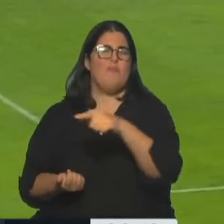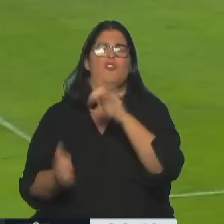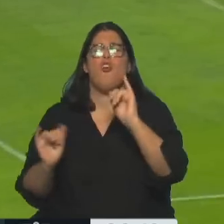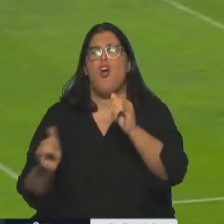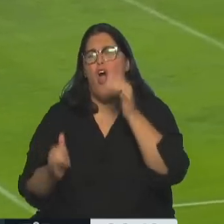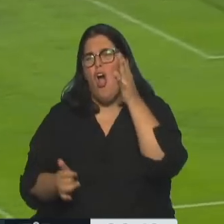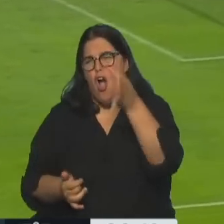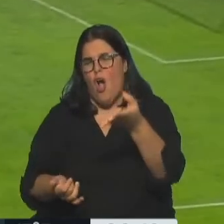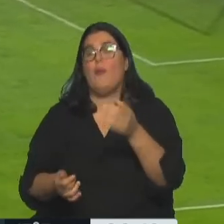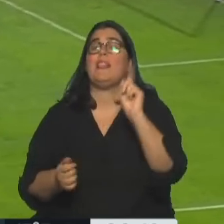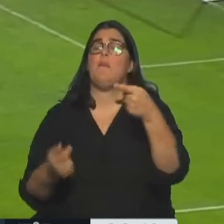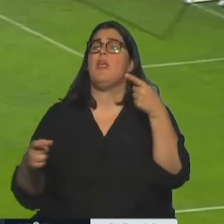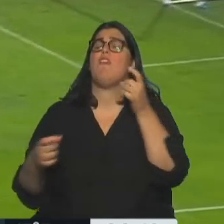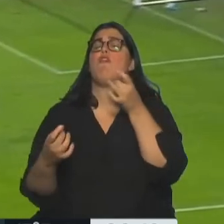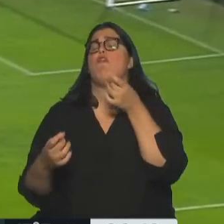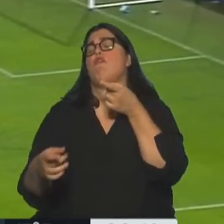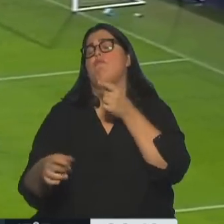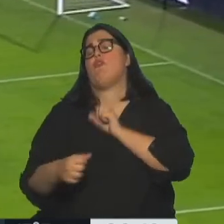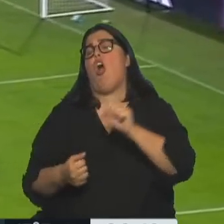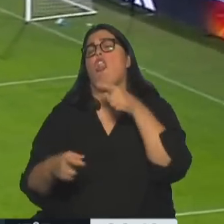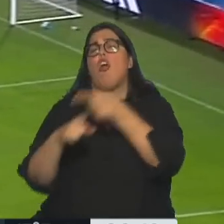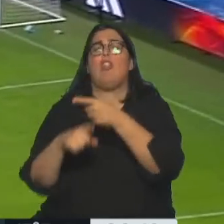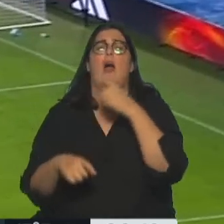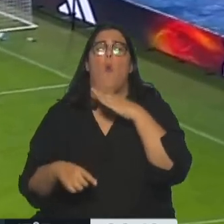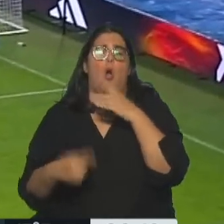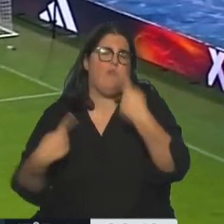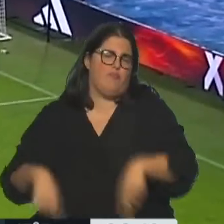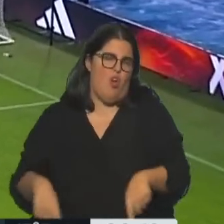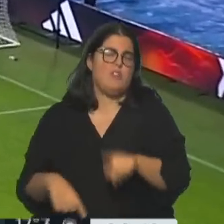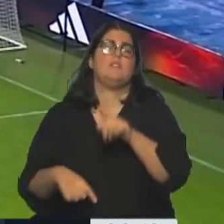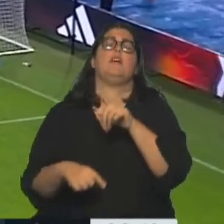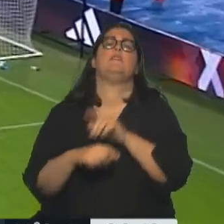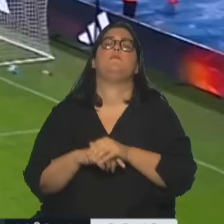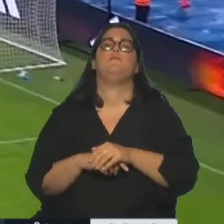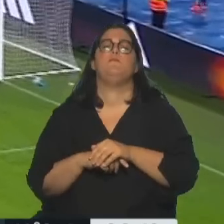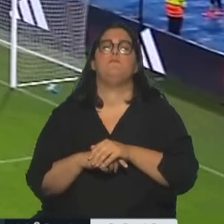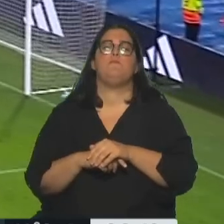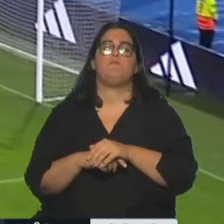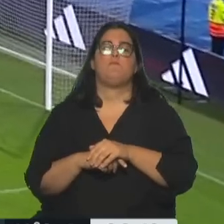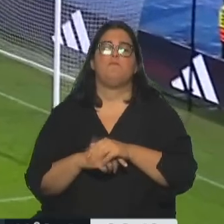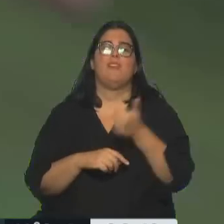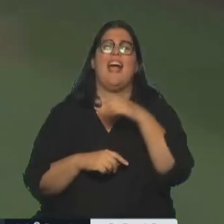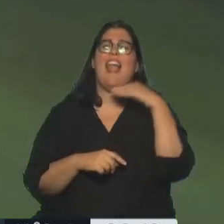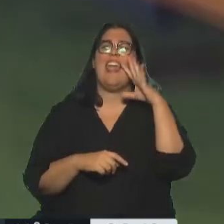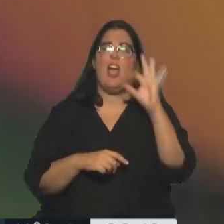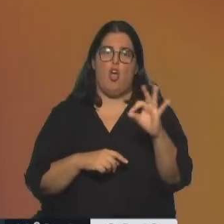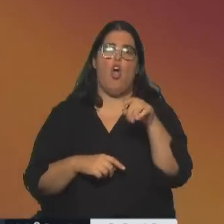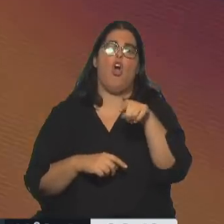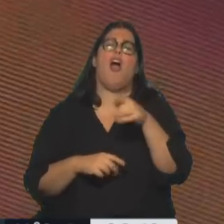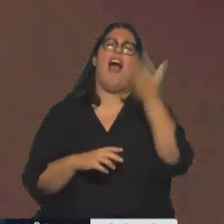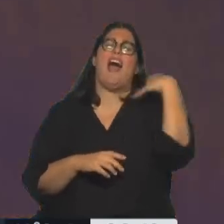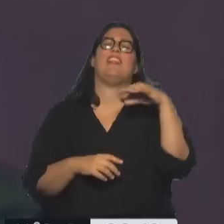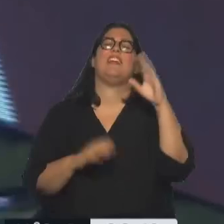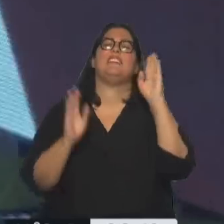chico. Le hizo goles. También a Boca. Alejo Vélez, que fue una gran revelación, un futbolista que le dio rodaje Carlos Tevez como entrenador de